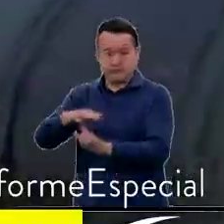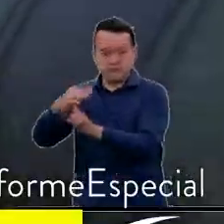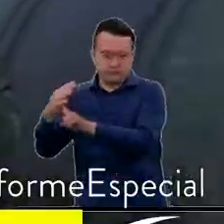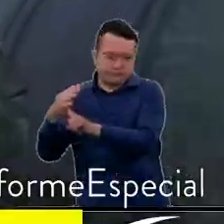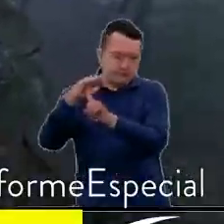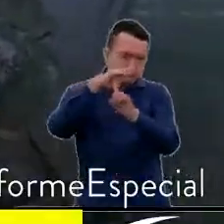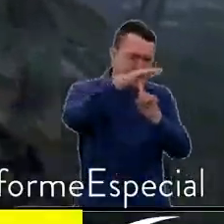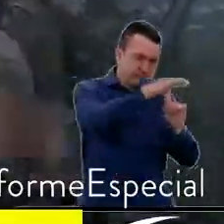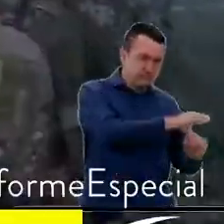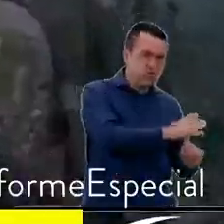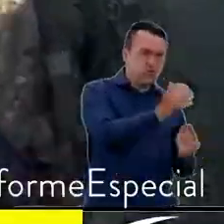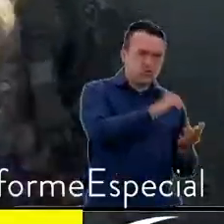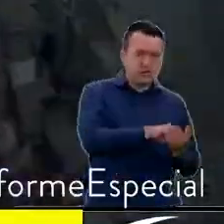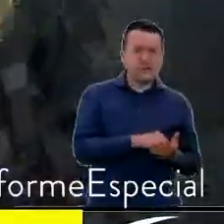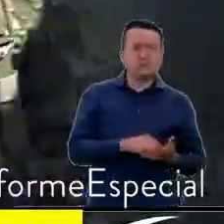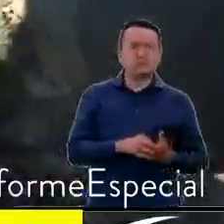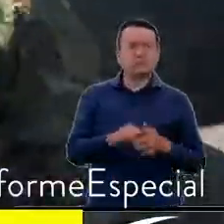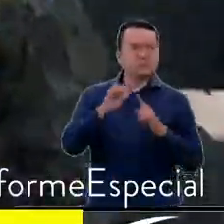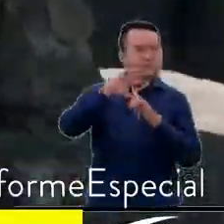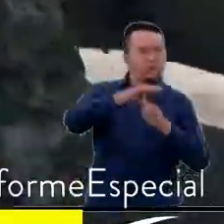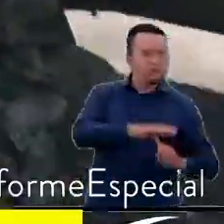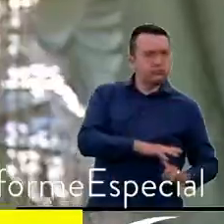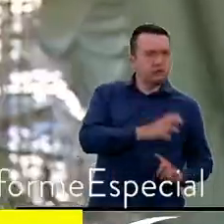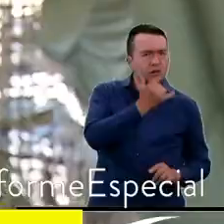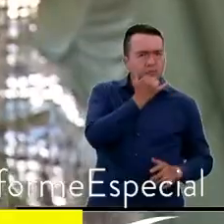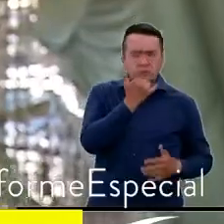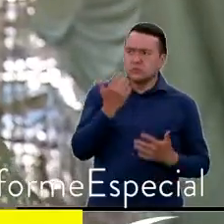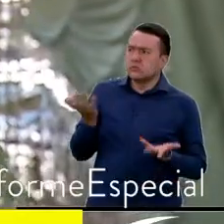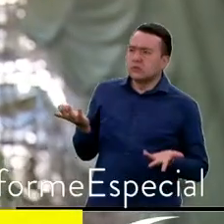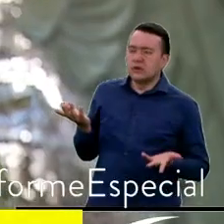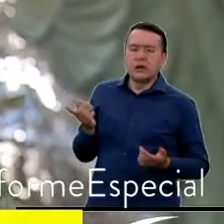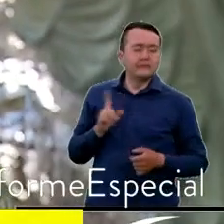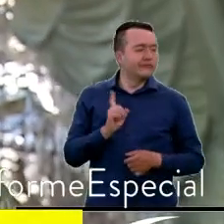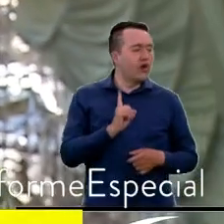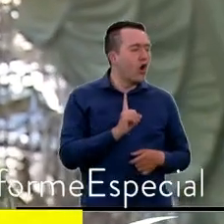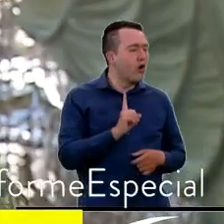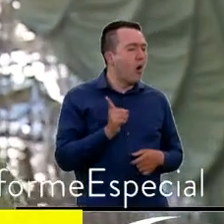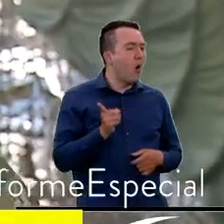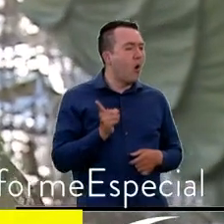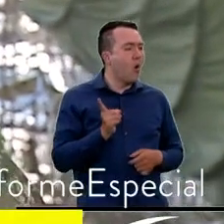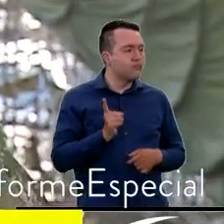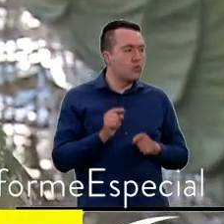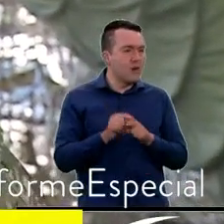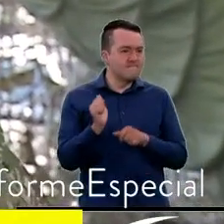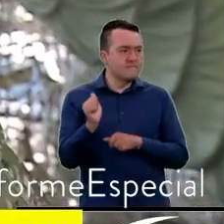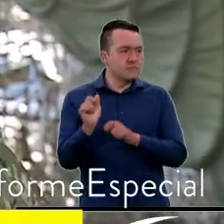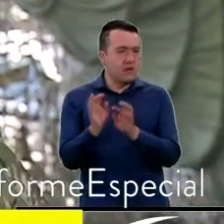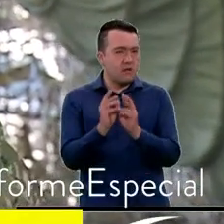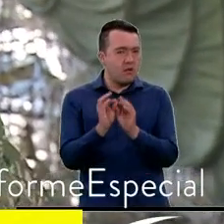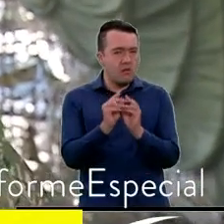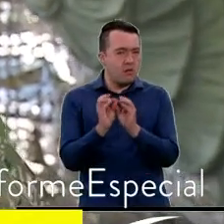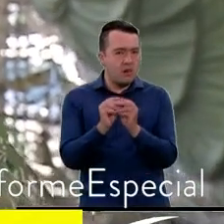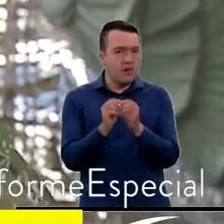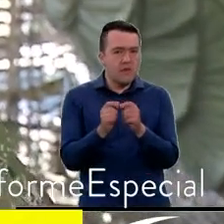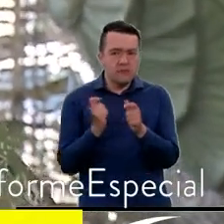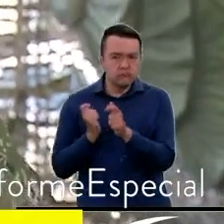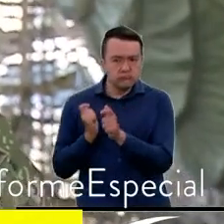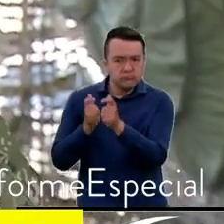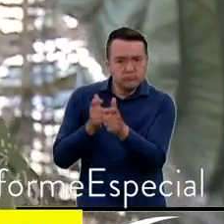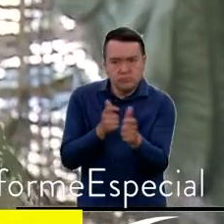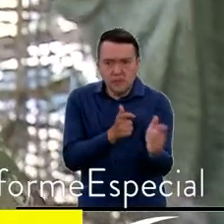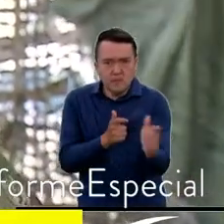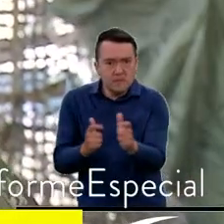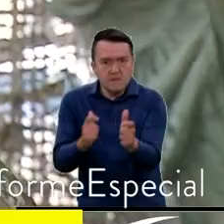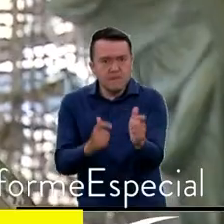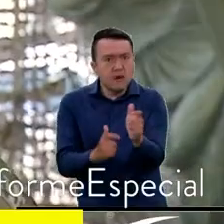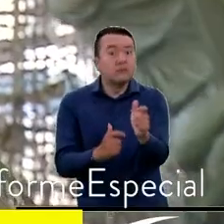Ya en tierra, nos informan el motivo del repliegue. Hicieron una coordinación para movimiento de material de guerra con el fin de